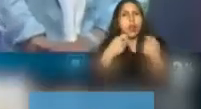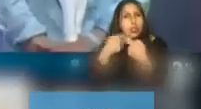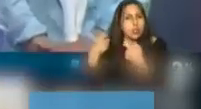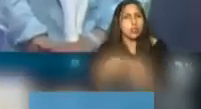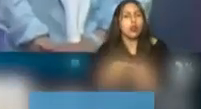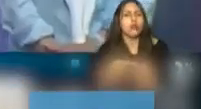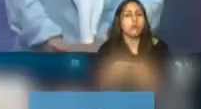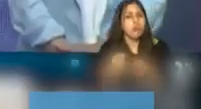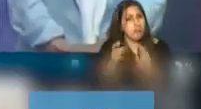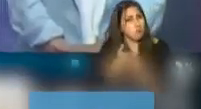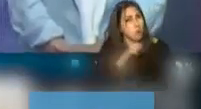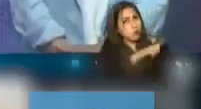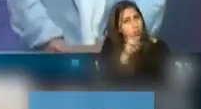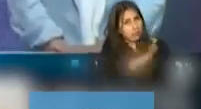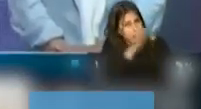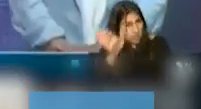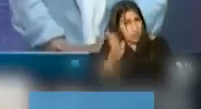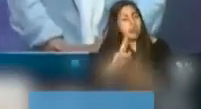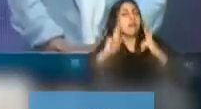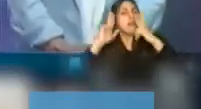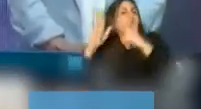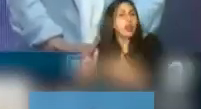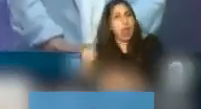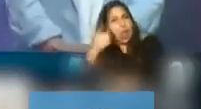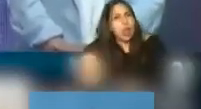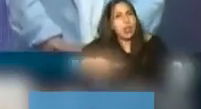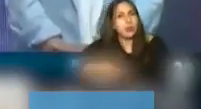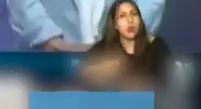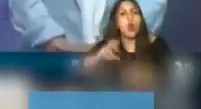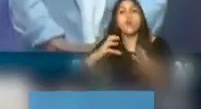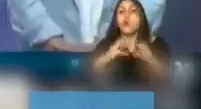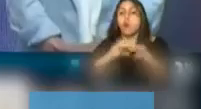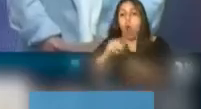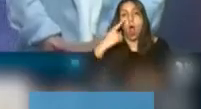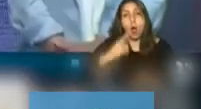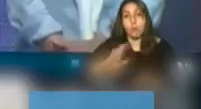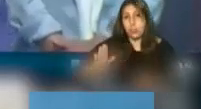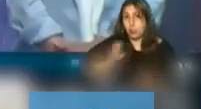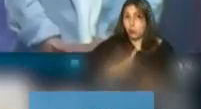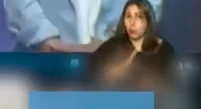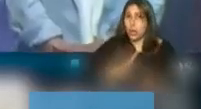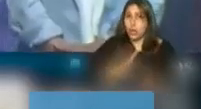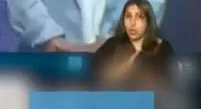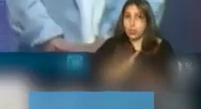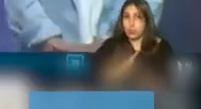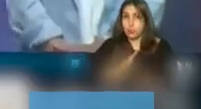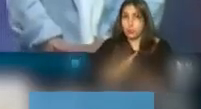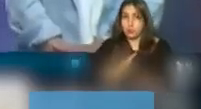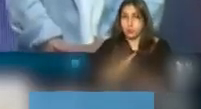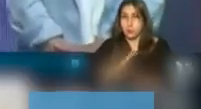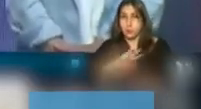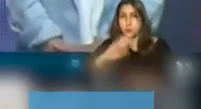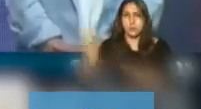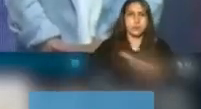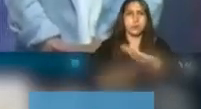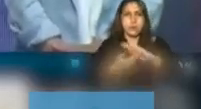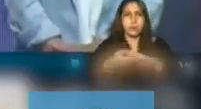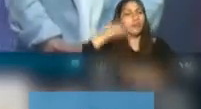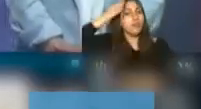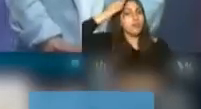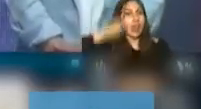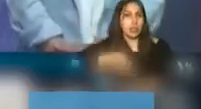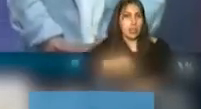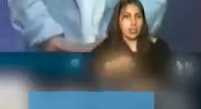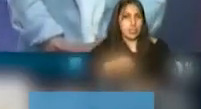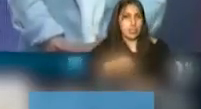las palabras y las expresiones, ¿verdad?, entablan una suerte de diálogo que todo ser humano que está viendo esto y lo va a ver